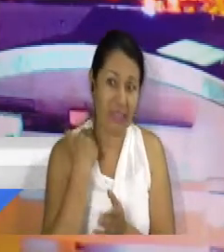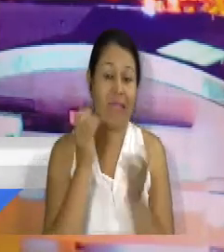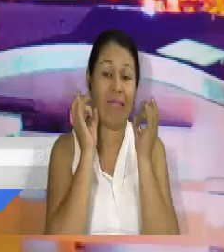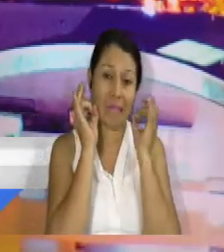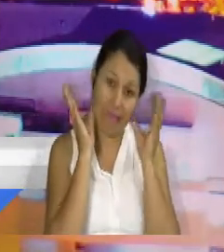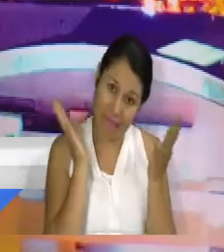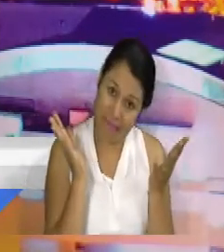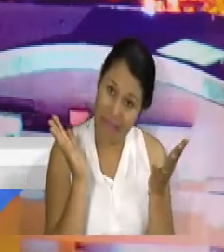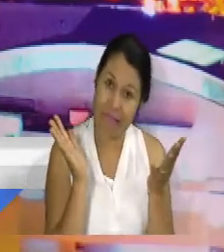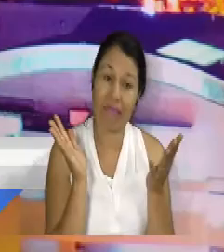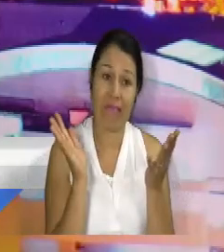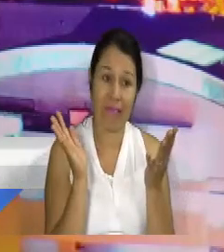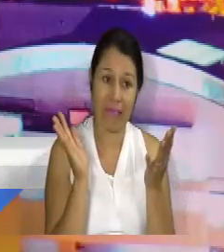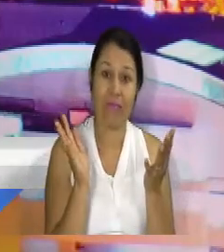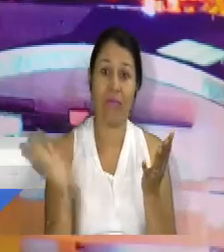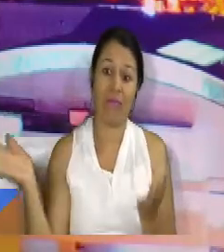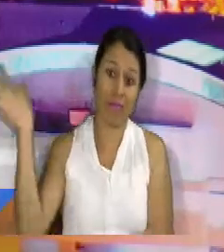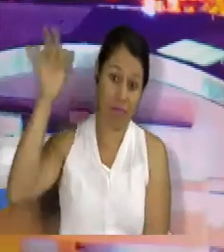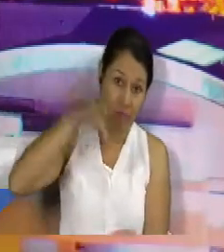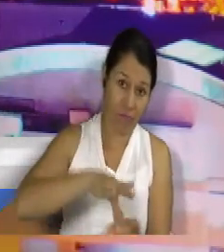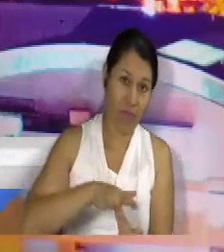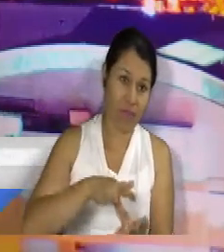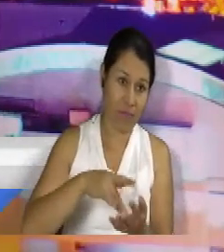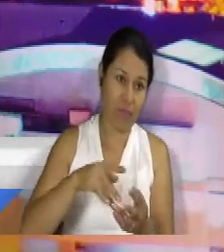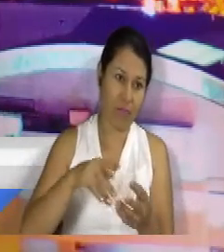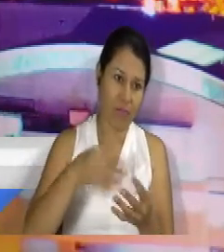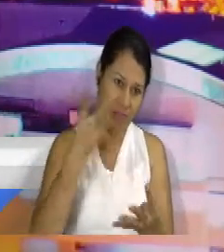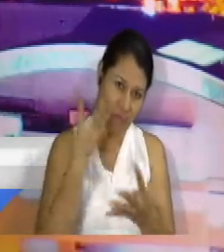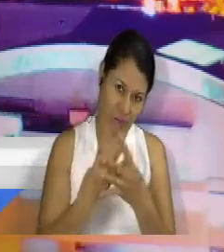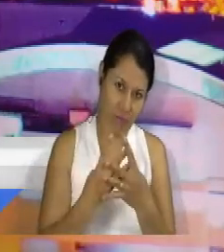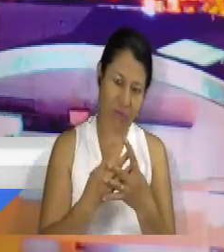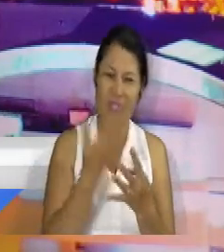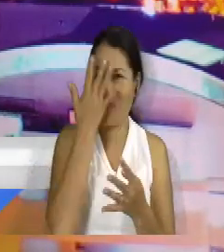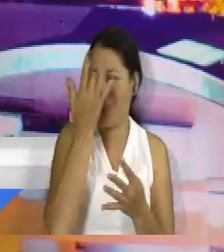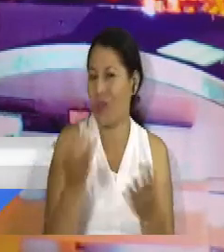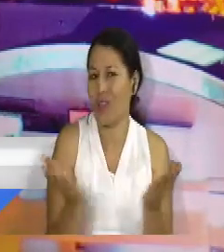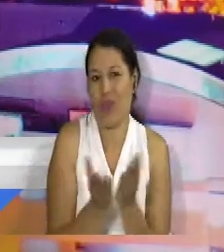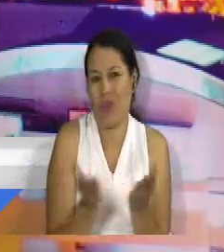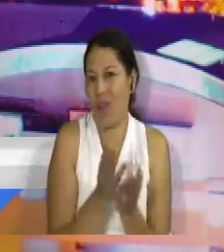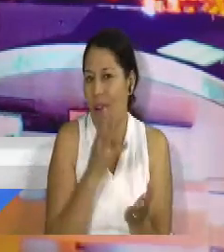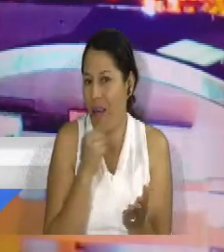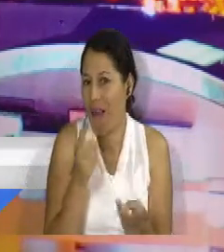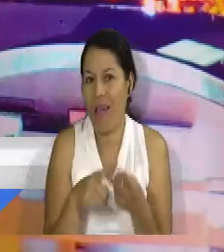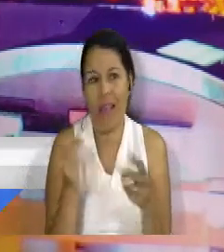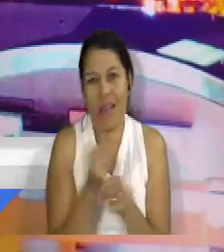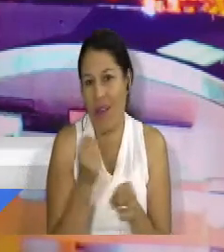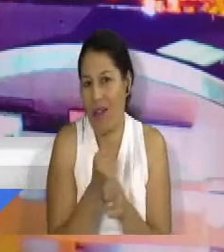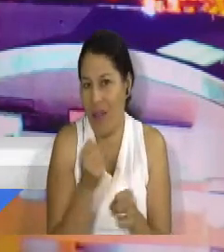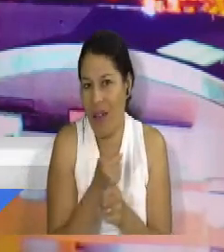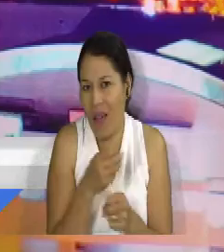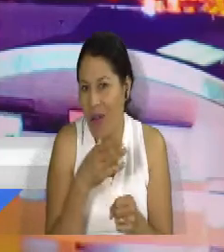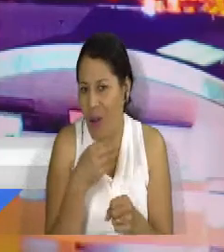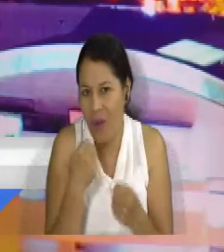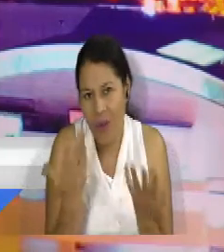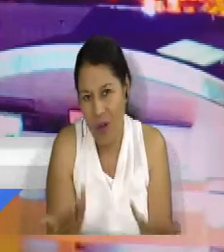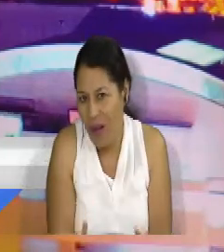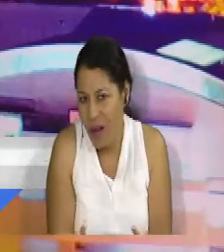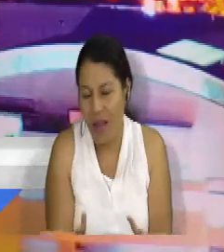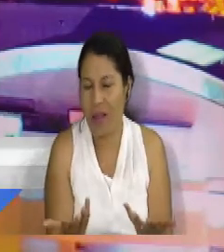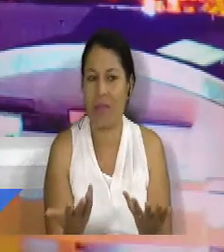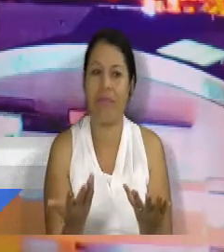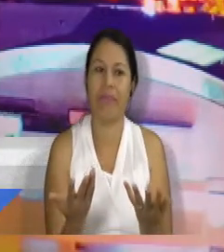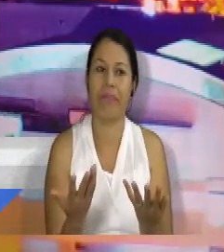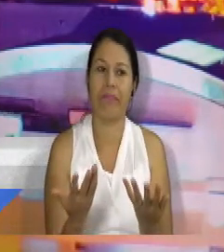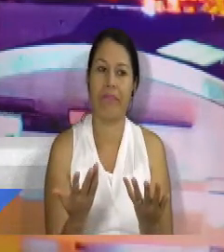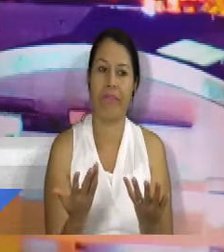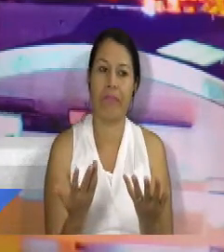a los patios porque no tuvieron la oportunidad de estudiar, no hay un trabajo, no hay opciones para las personas.